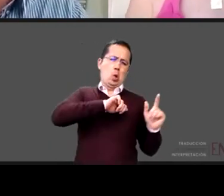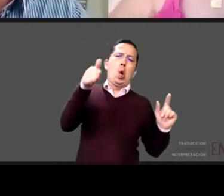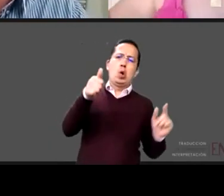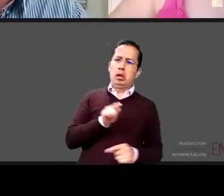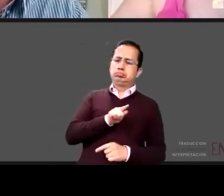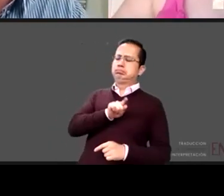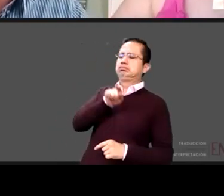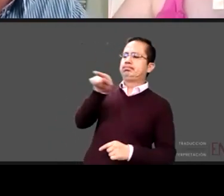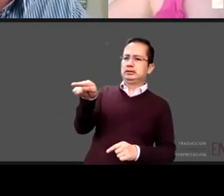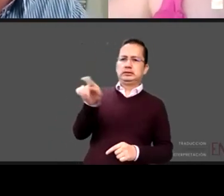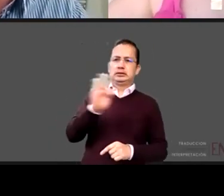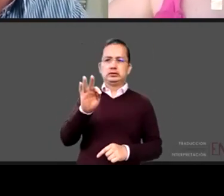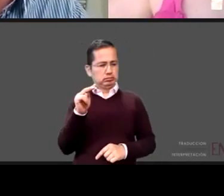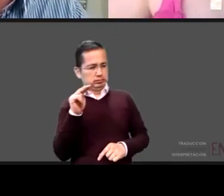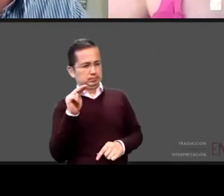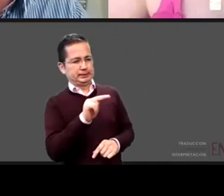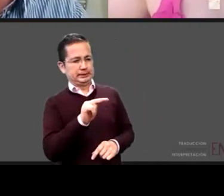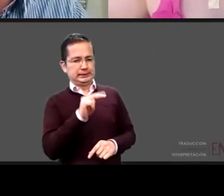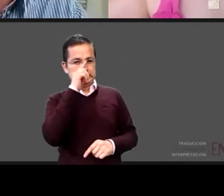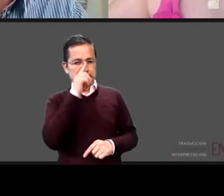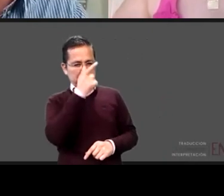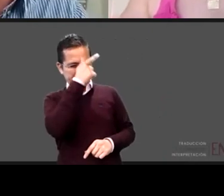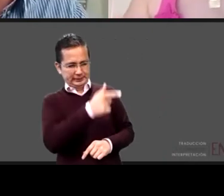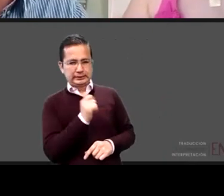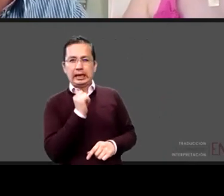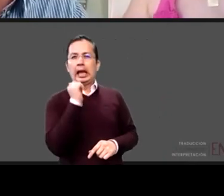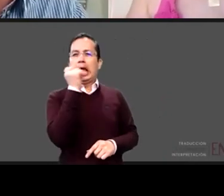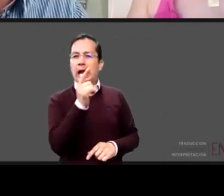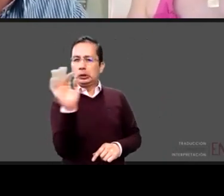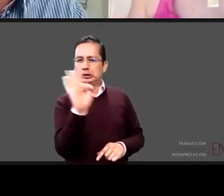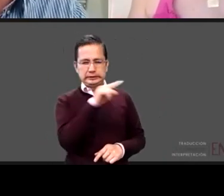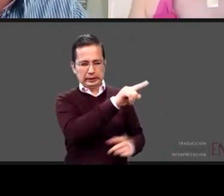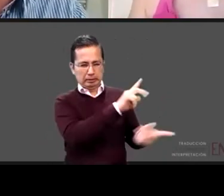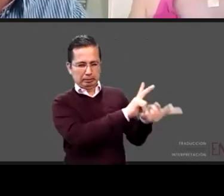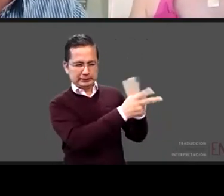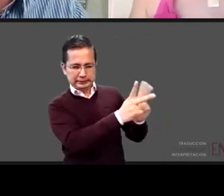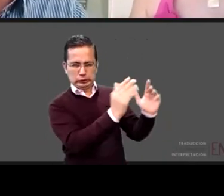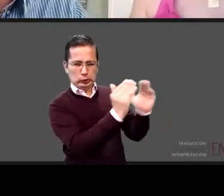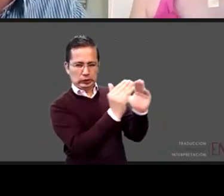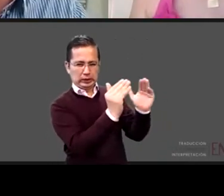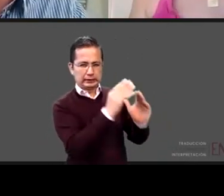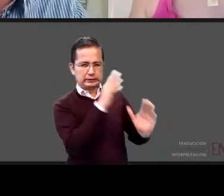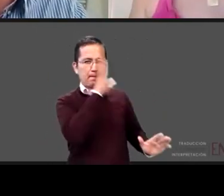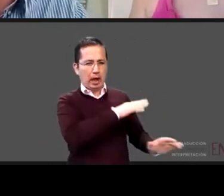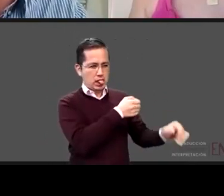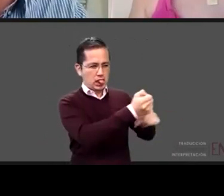certeza de que está ocurriendo, pero hay ruidos en la casa del vecino, ven a un niño